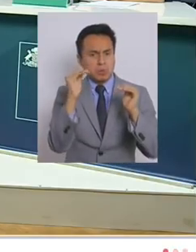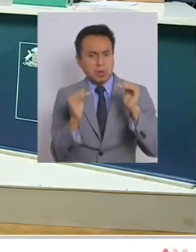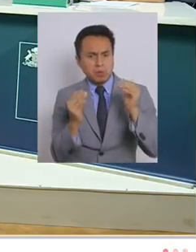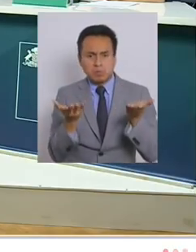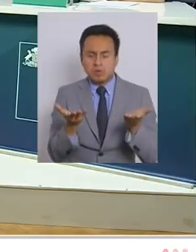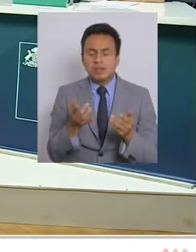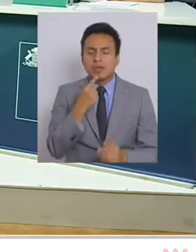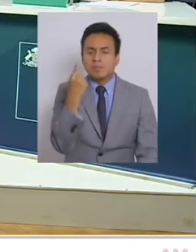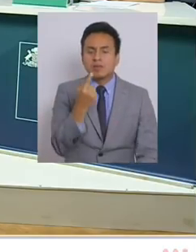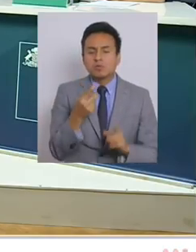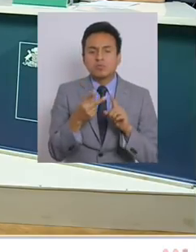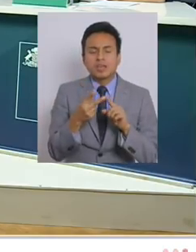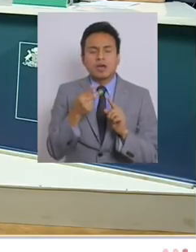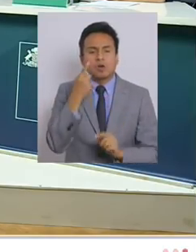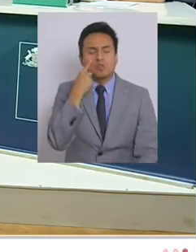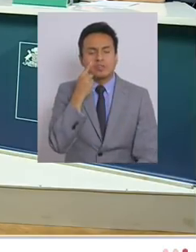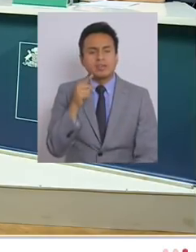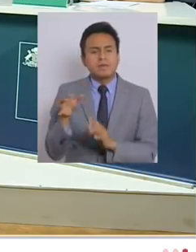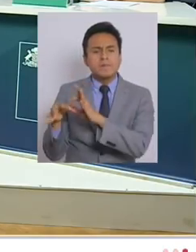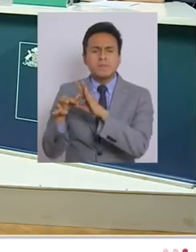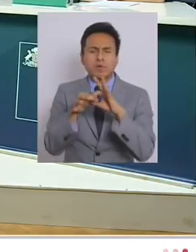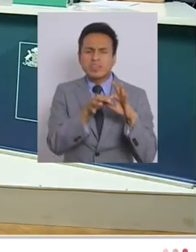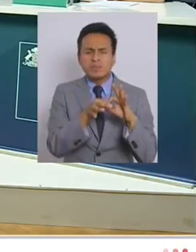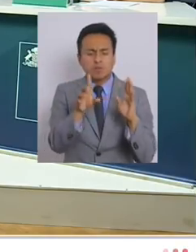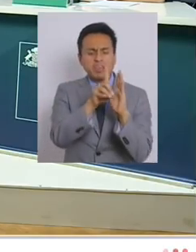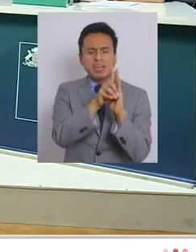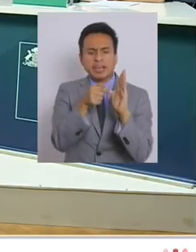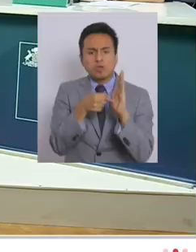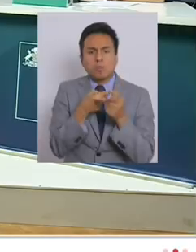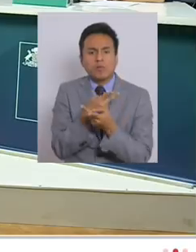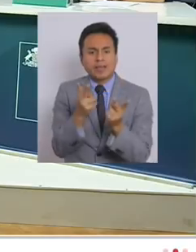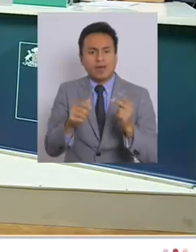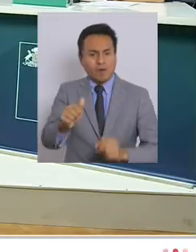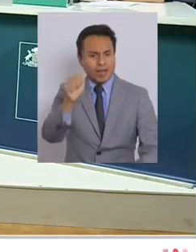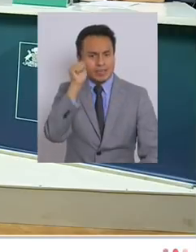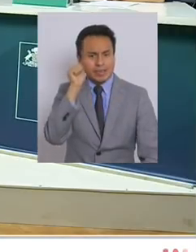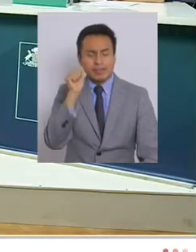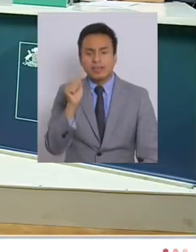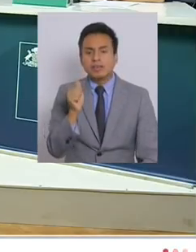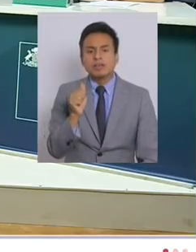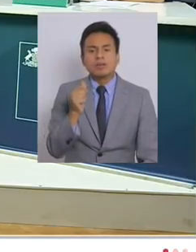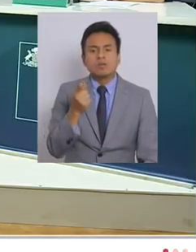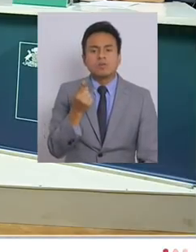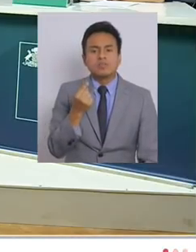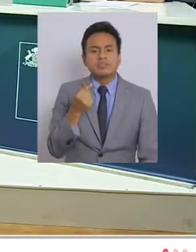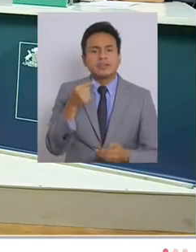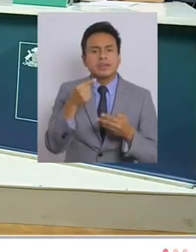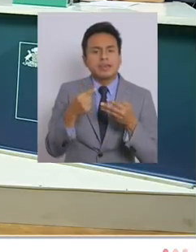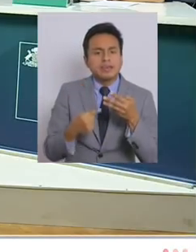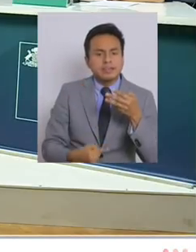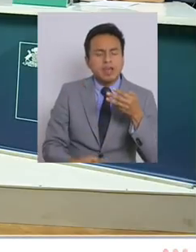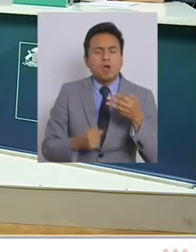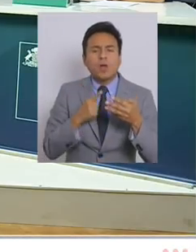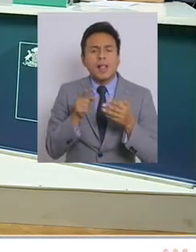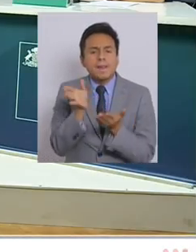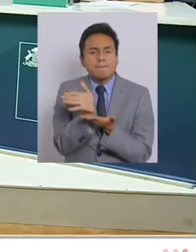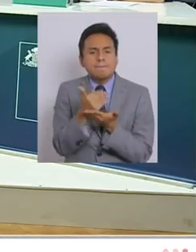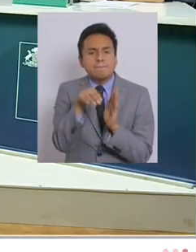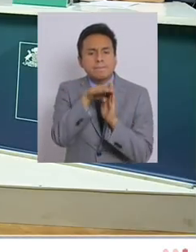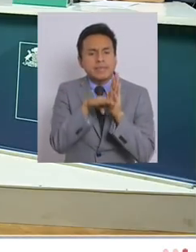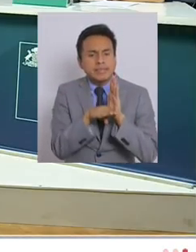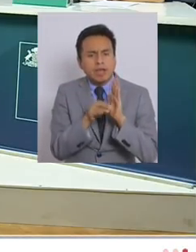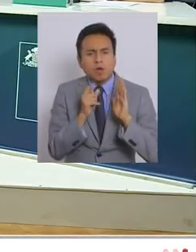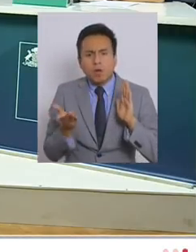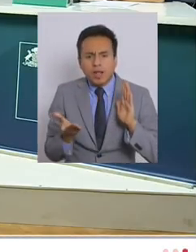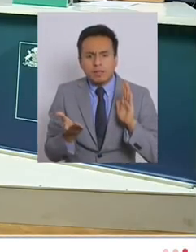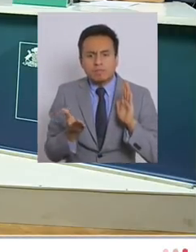otra pregunta es conocer sobre el motivo de este decreto que fue publicado el día de ayer con 11 ejes es saber cuáles son las medidas así ellas